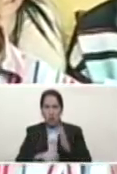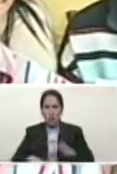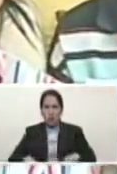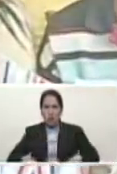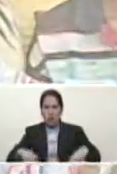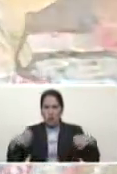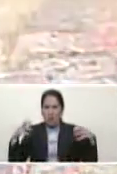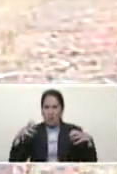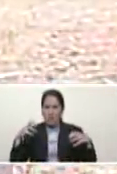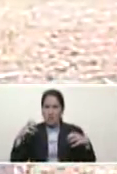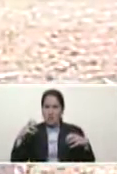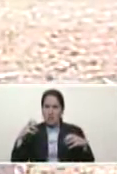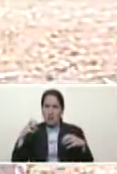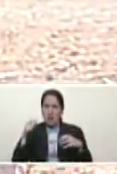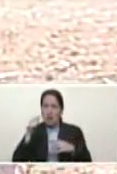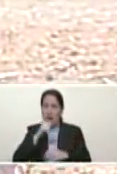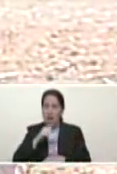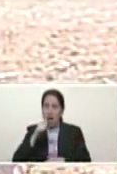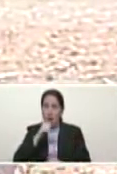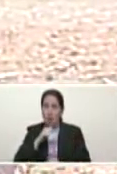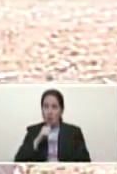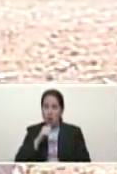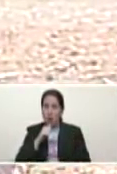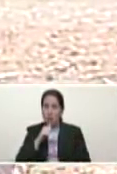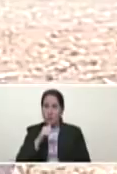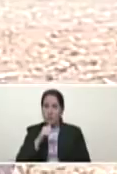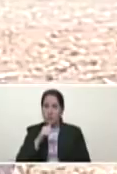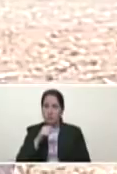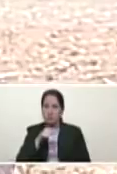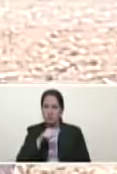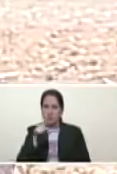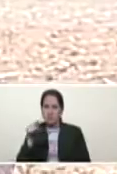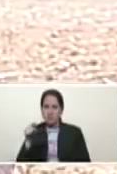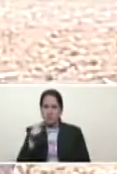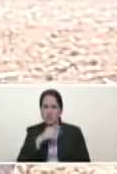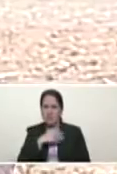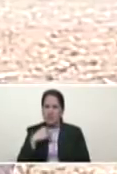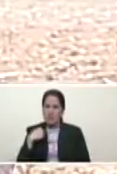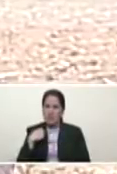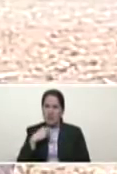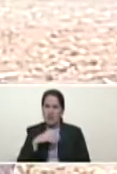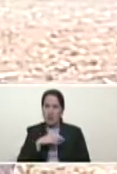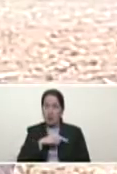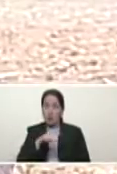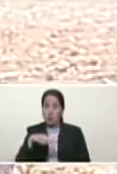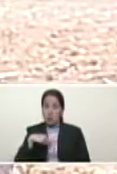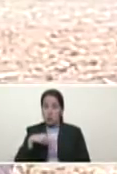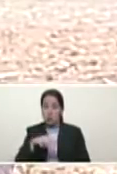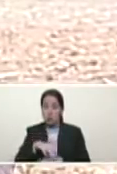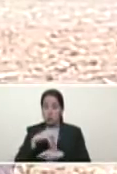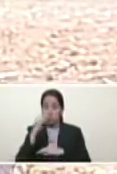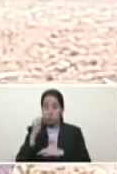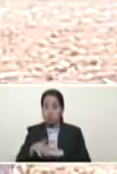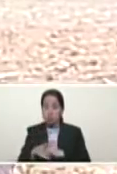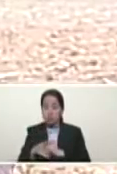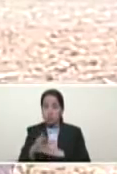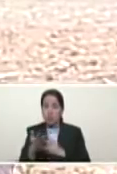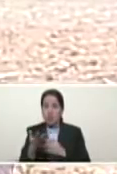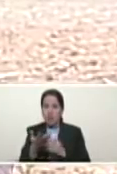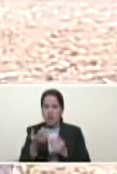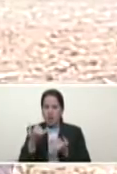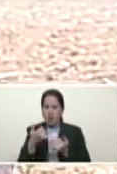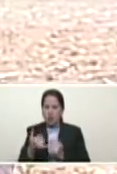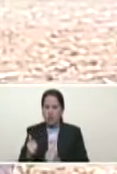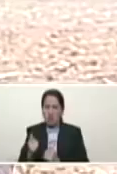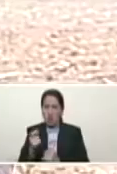Robar las riquezas de nuestro país. Y ustedes quieren que nosotros le dejemos a nuestros hijos, a nuestras hijas, a